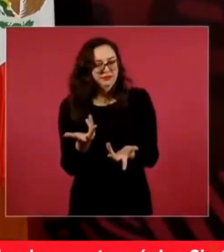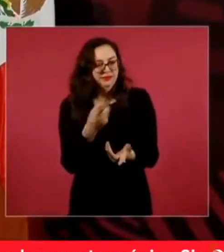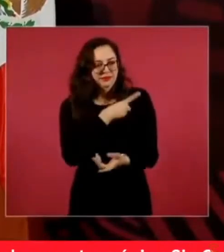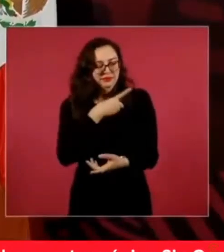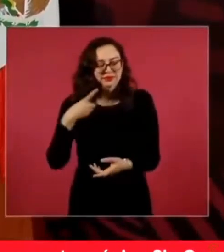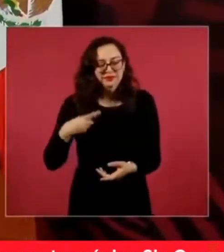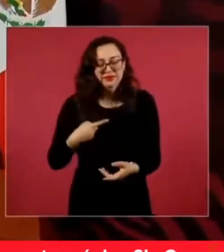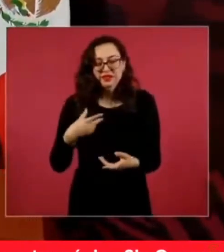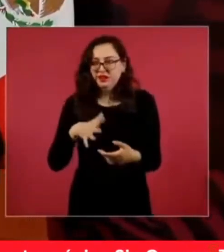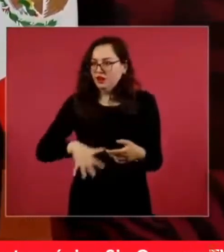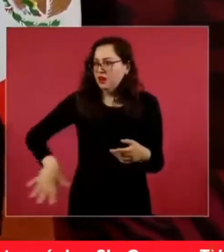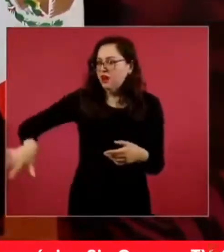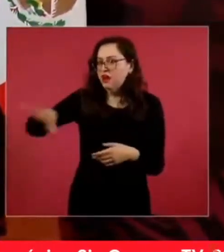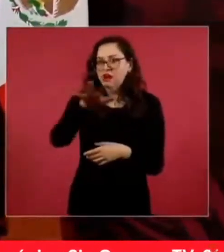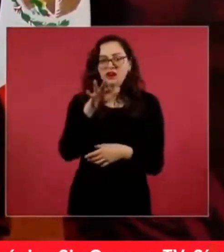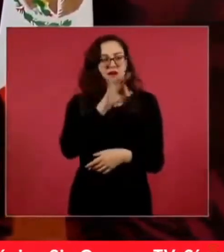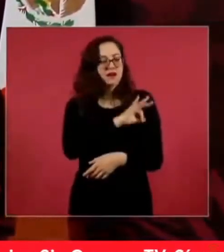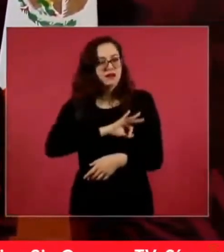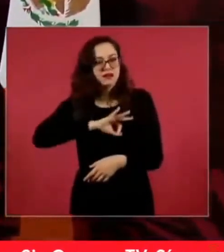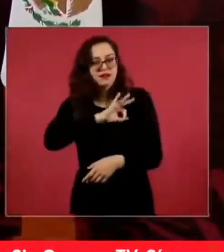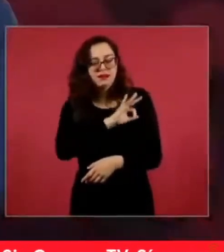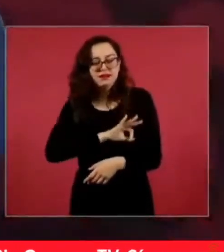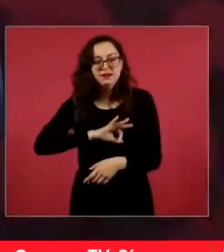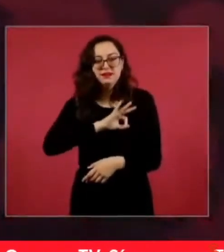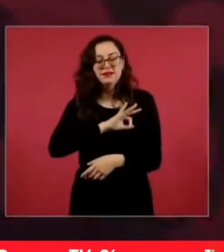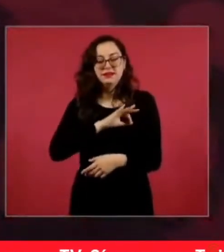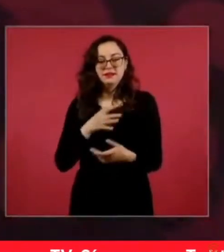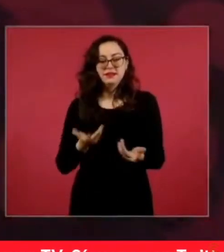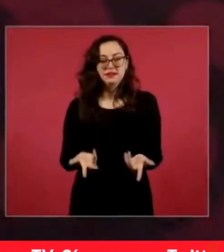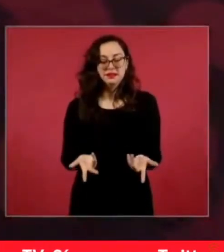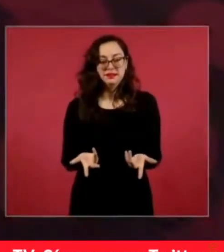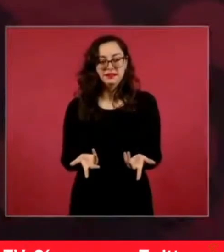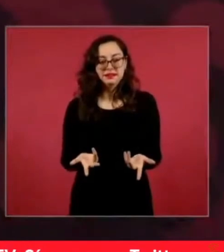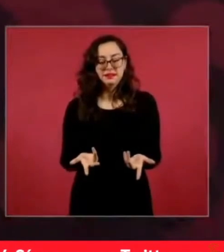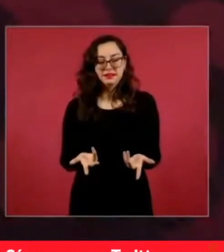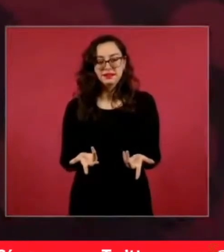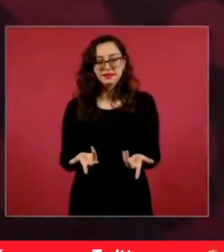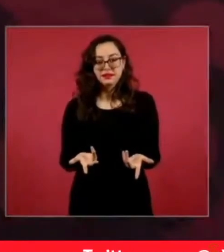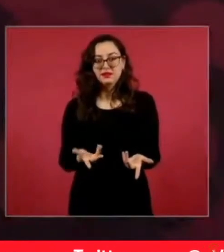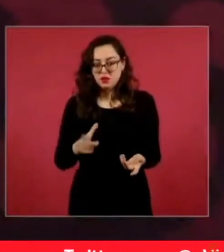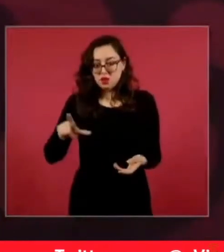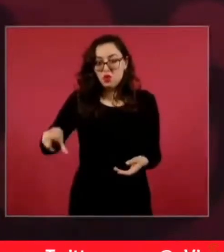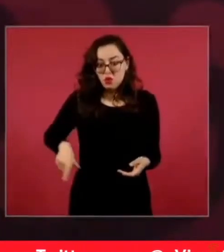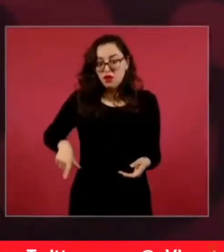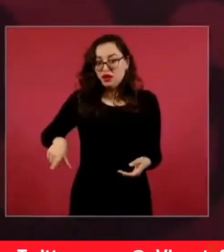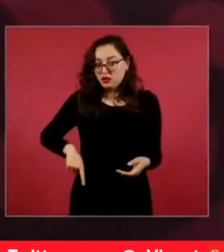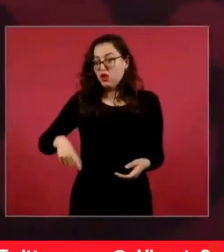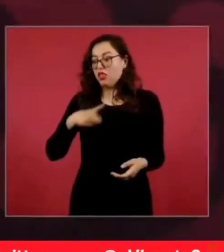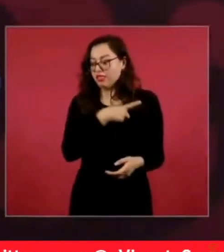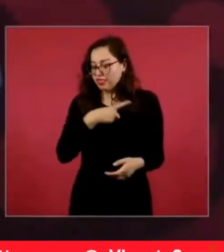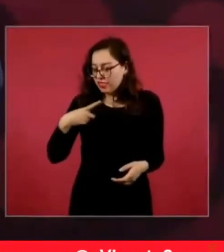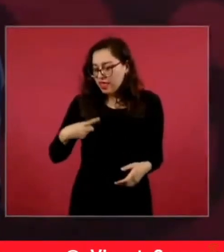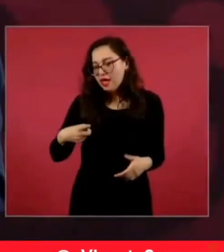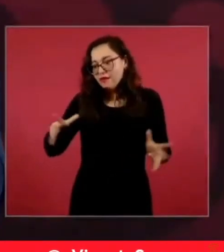es lograr la felicidad del pueblo, y para eso es el estado de bienestar,